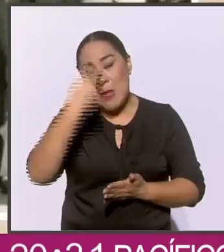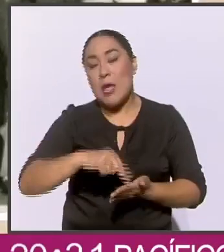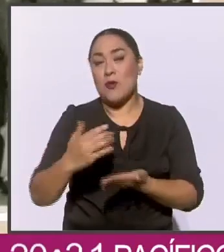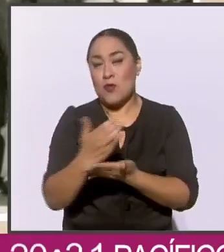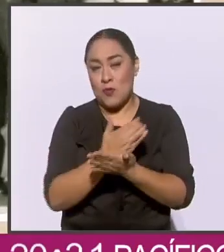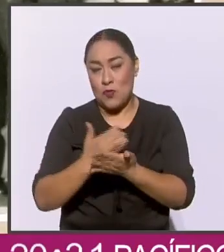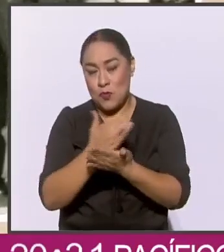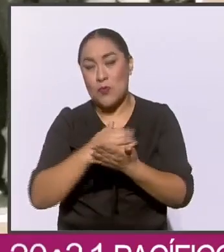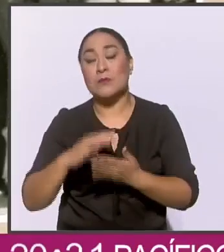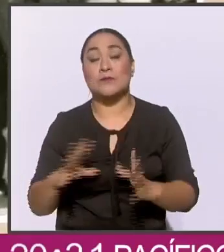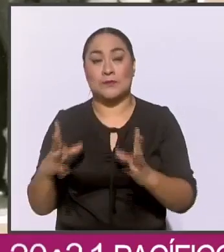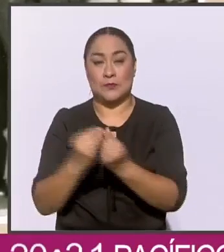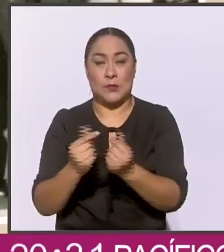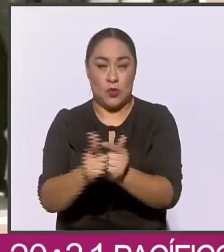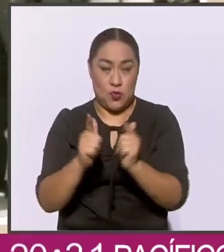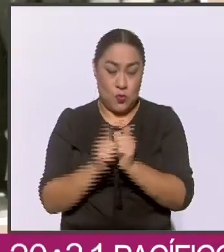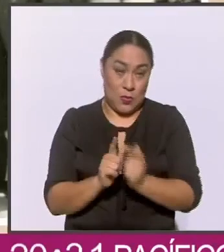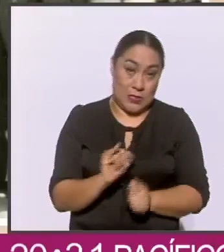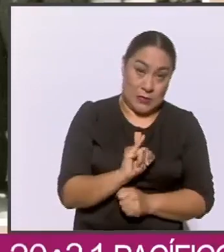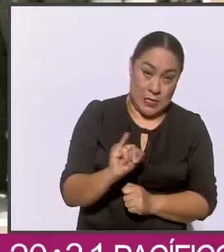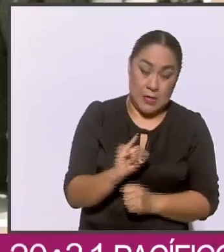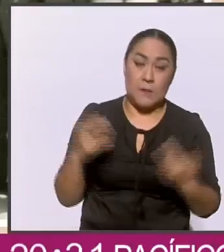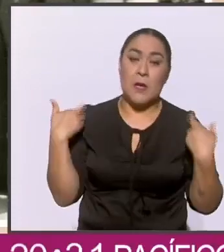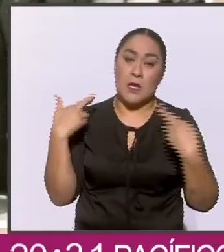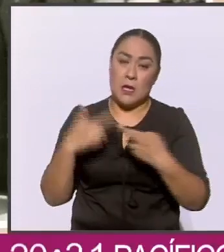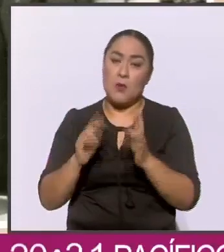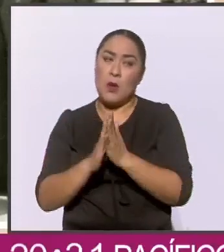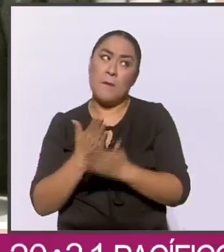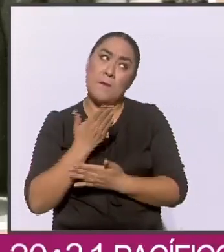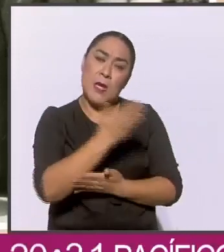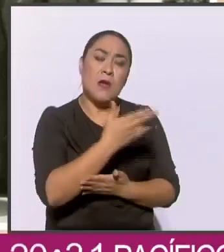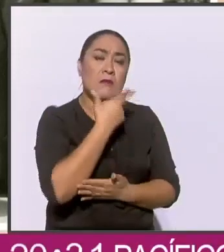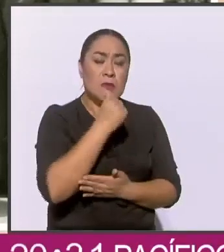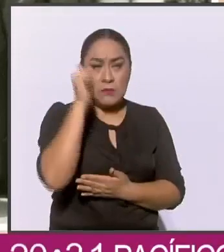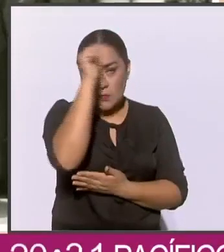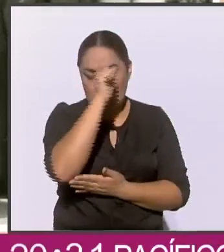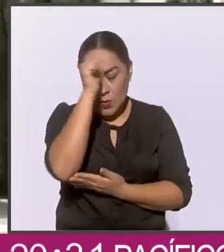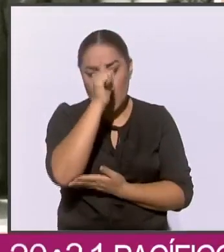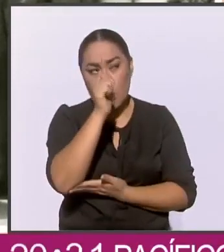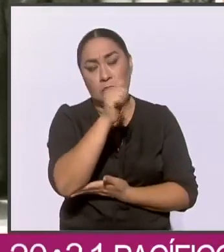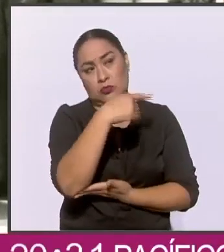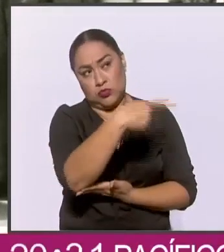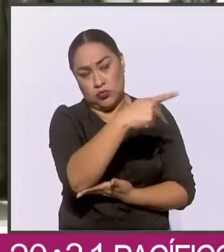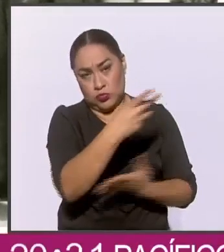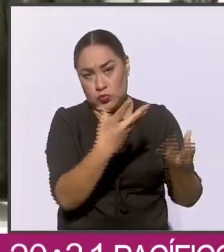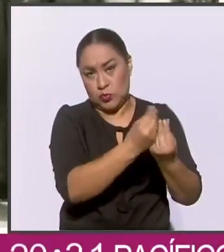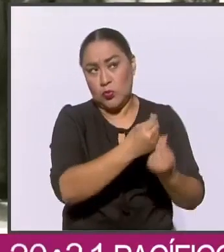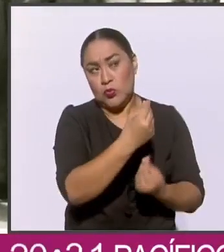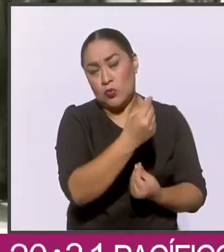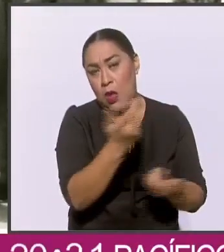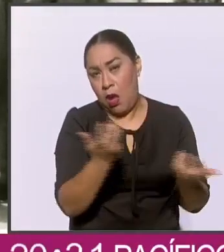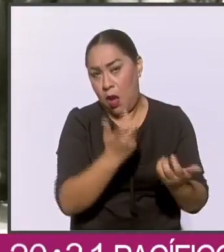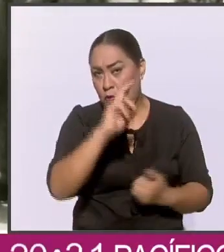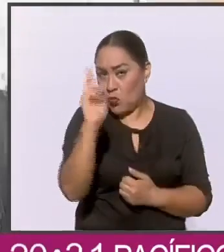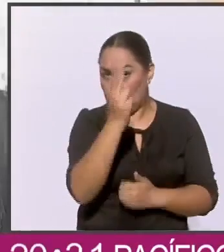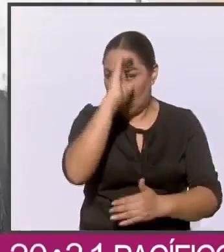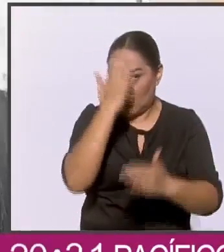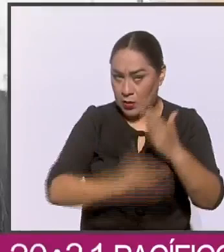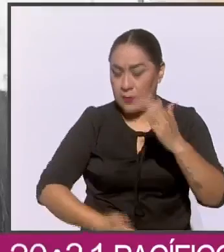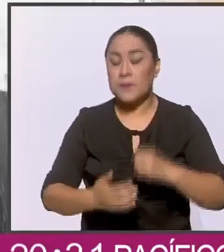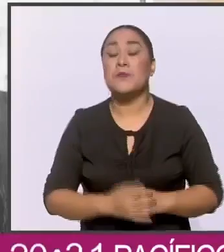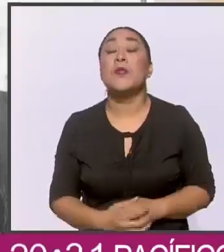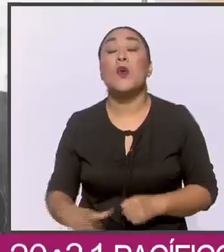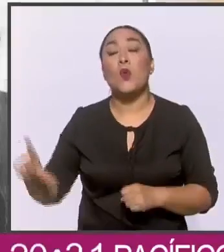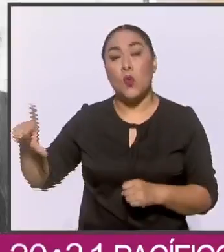bloque izquierda del magisterio pide a Monseñor Gómez Morín organice su universidad católica. El